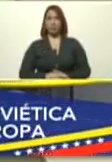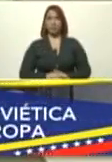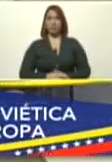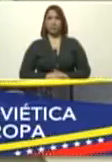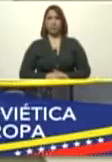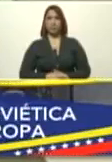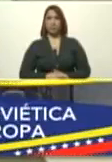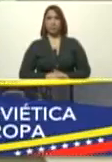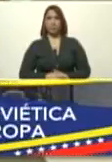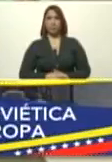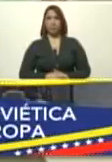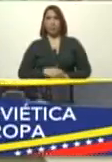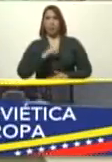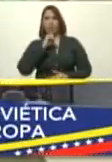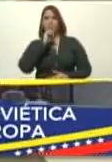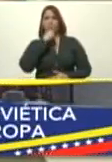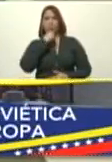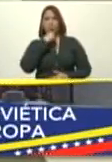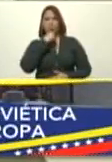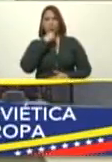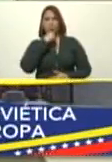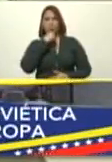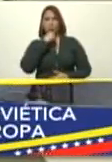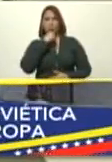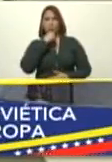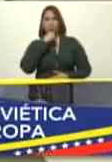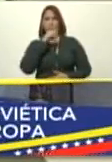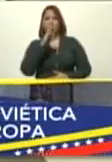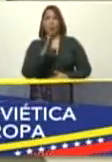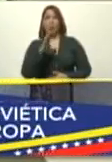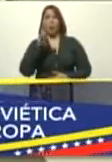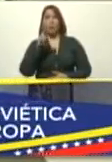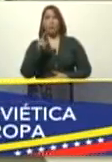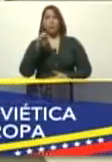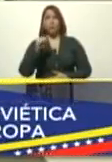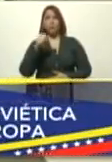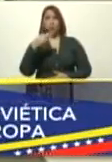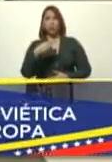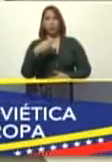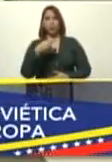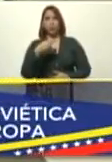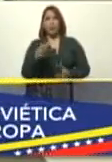Un abuelo de George Bush, bueno, fue uno de los grandes beneficiarios